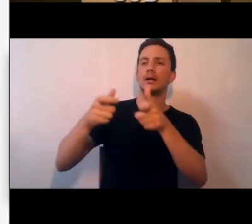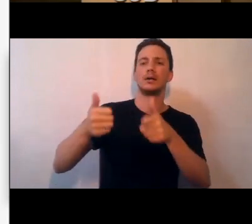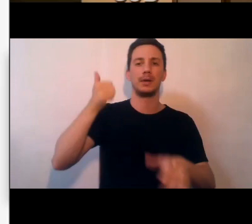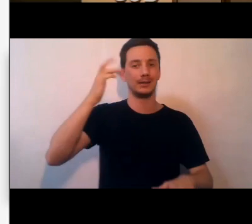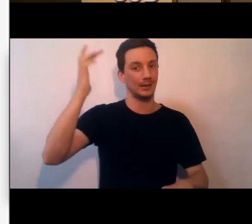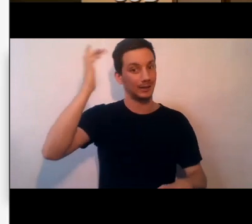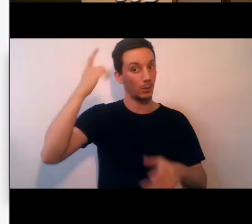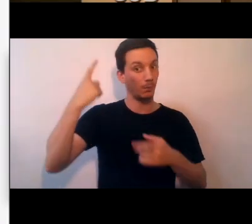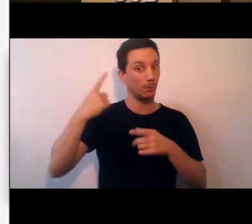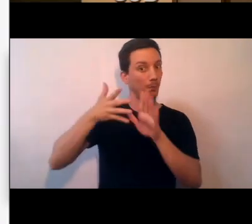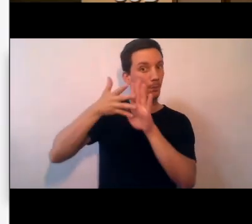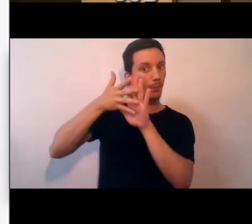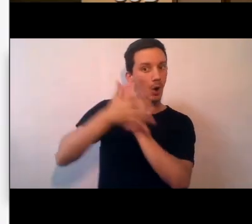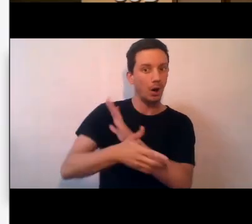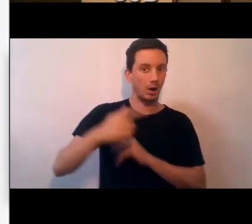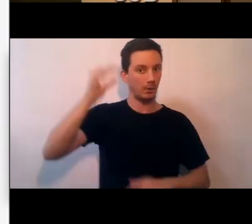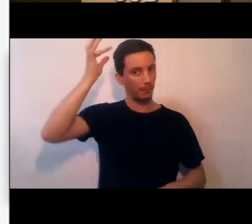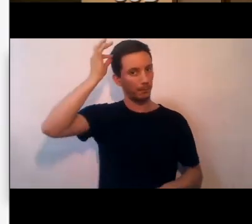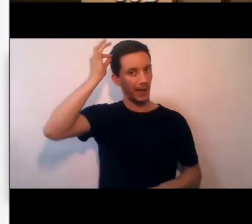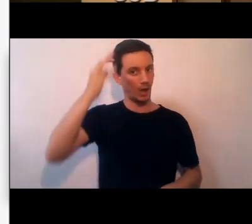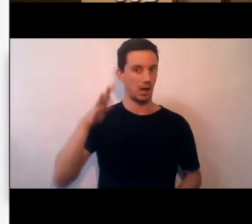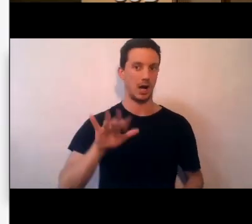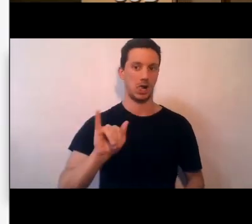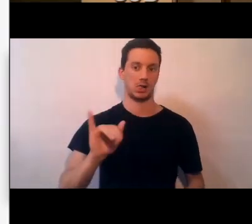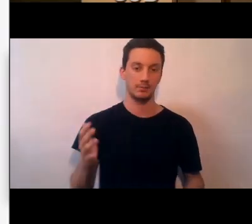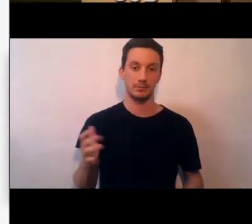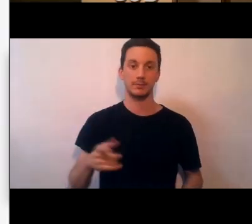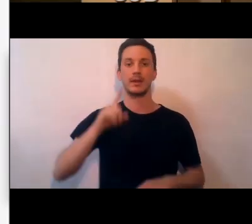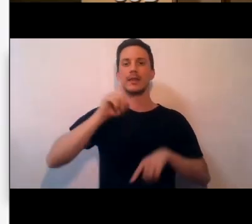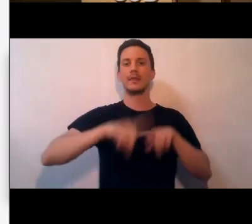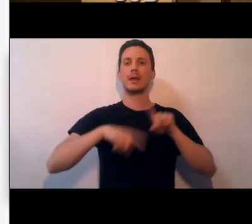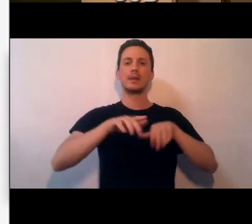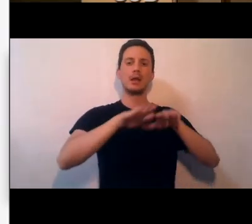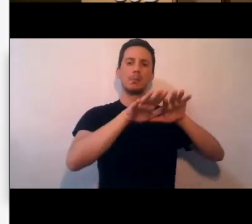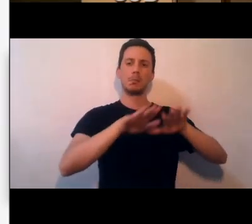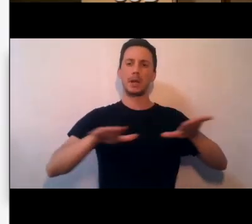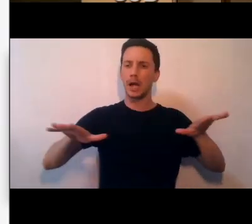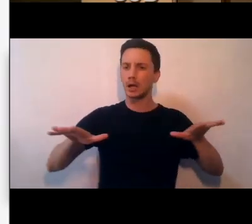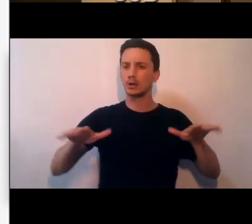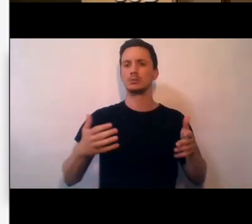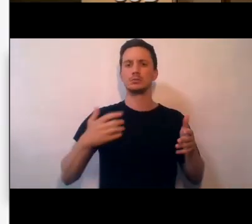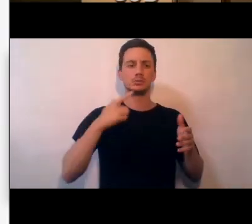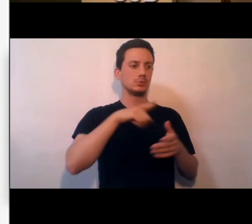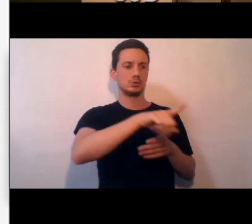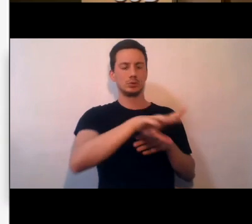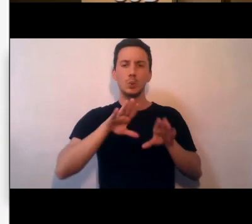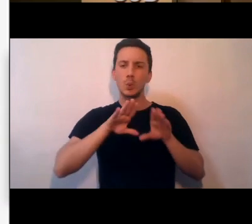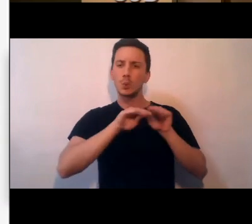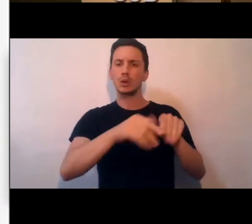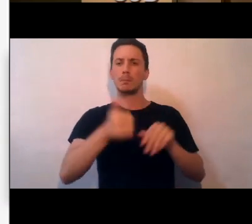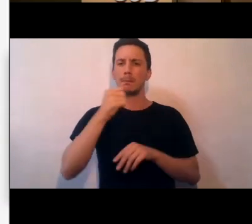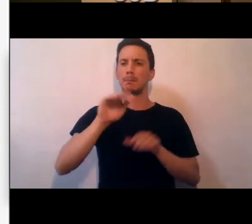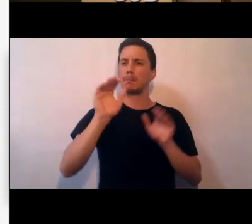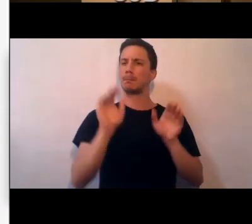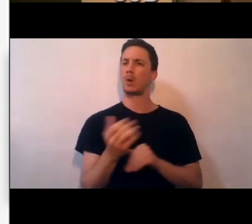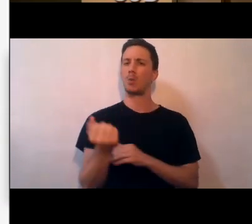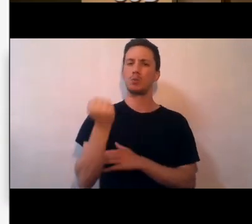hay pelo. ¿Y cuál escogemos? Pues depende, niños pequeñitos cogeremos un corticoide menos potente